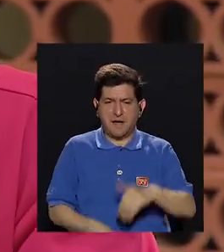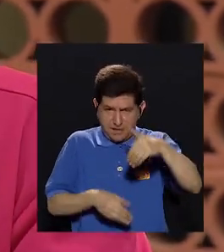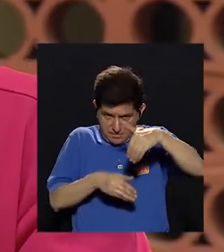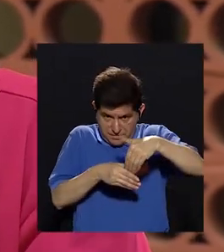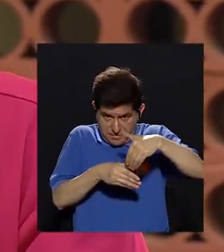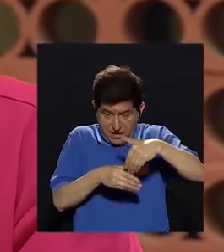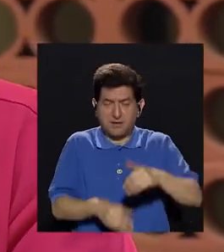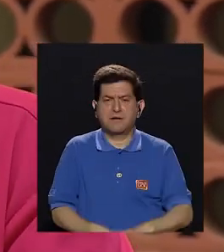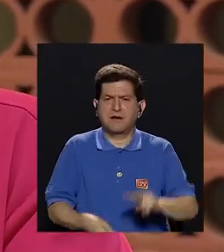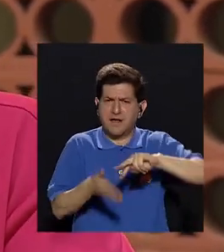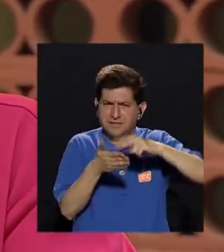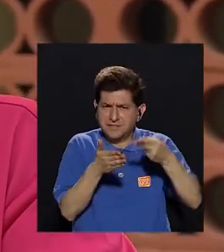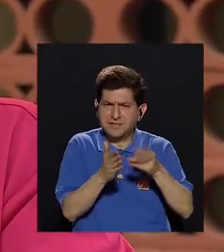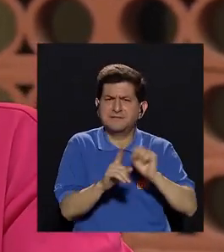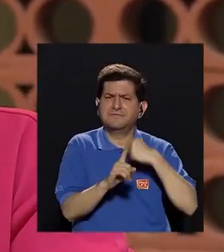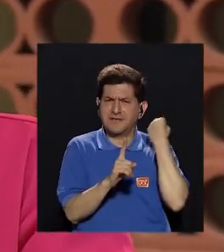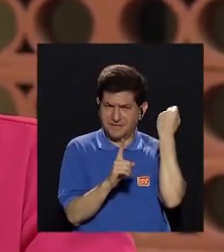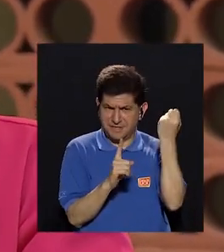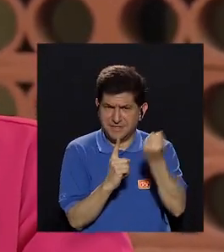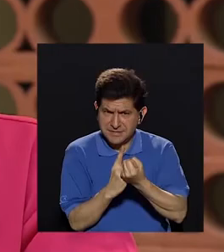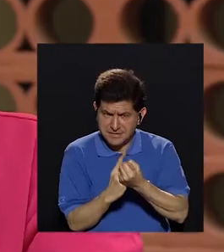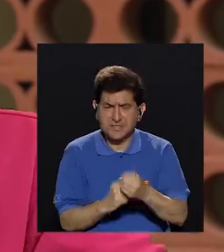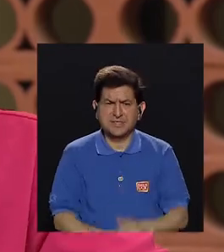mayor a la que se puede...?